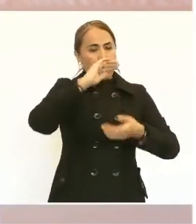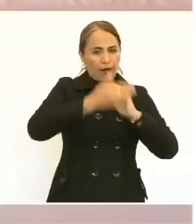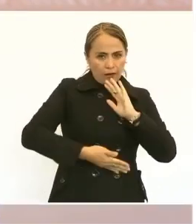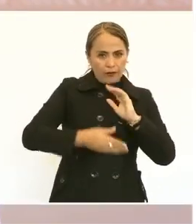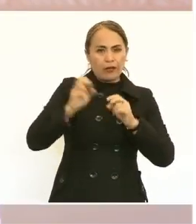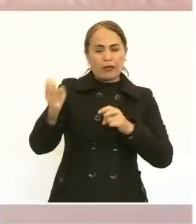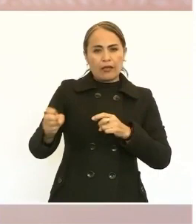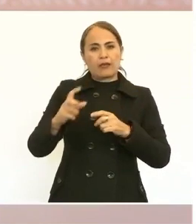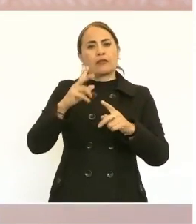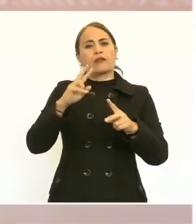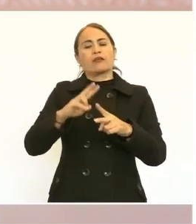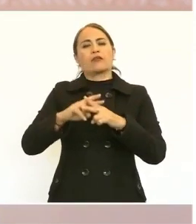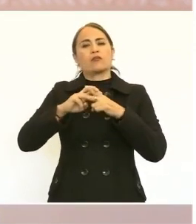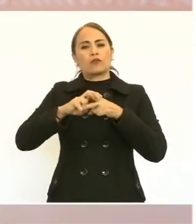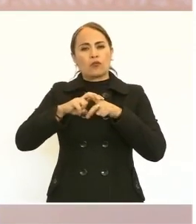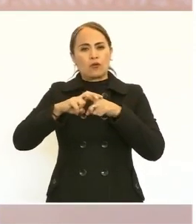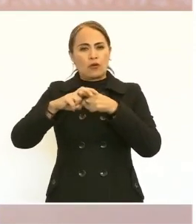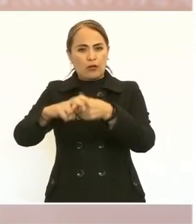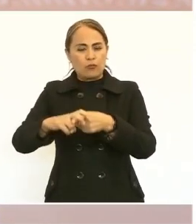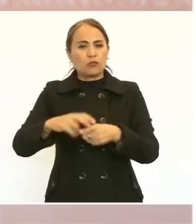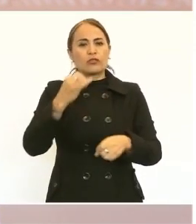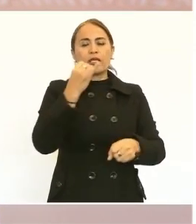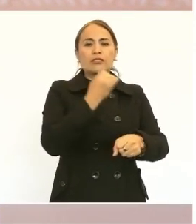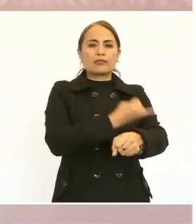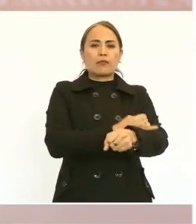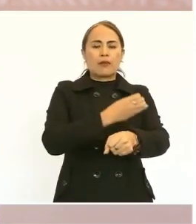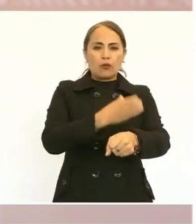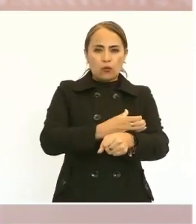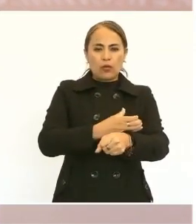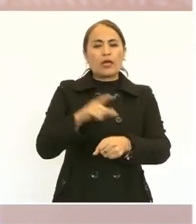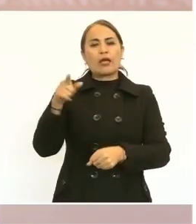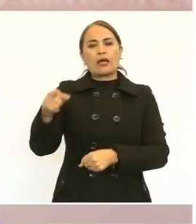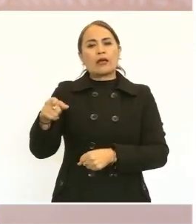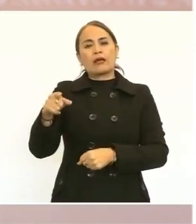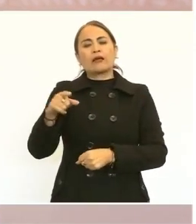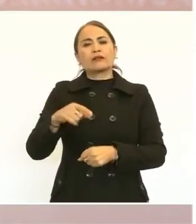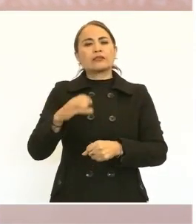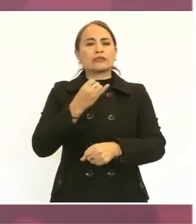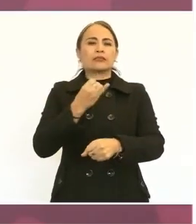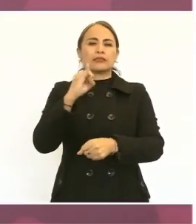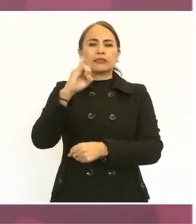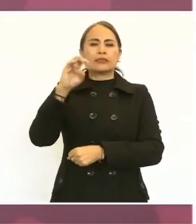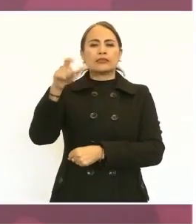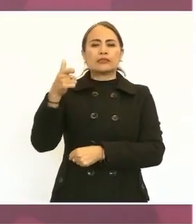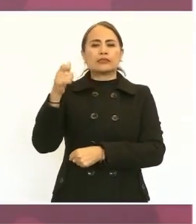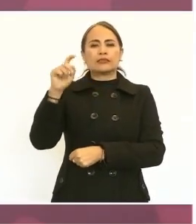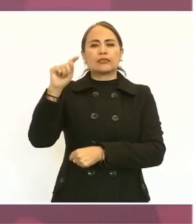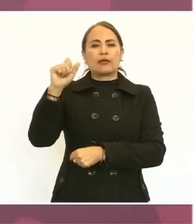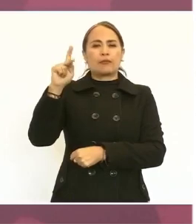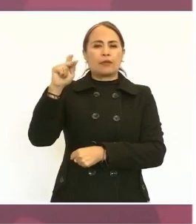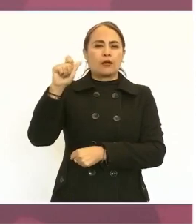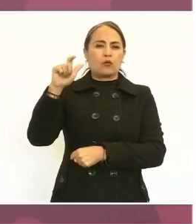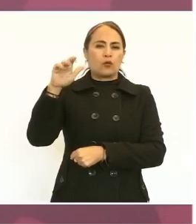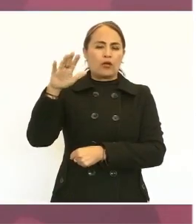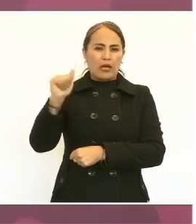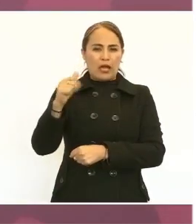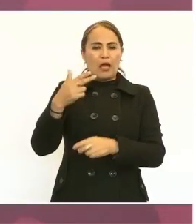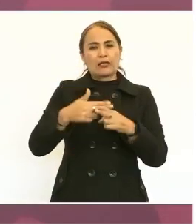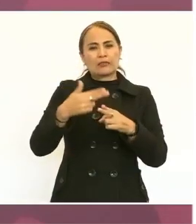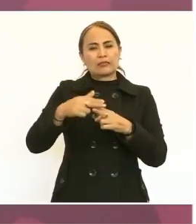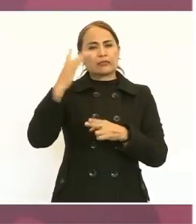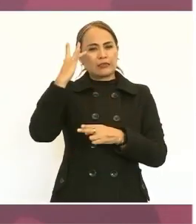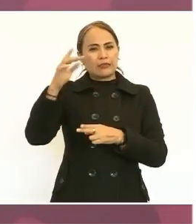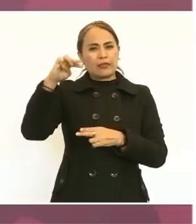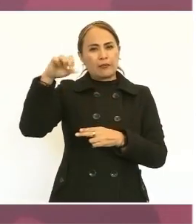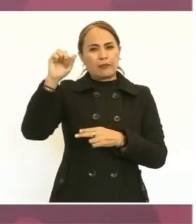trolebús de Iztapaluca, de Chalco a Santa Marta. También vamos a terminar el tren